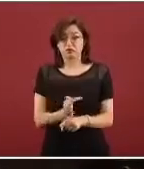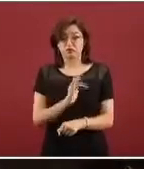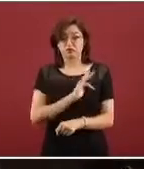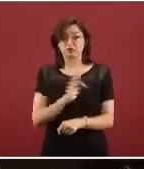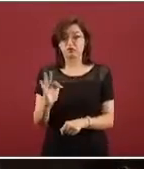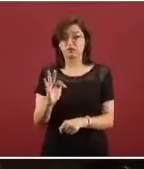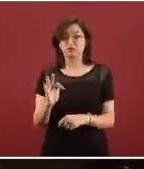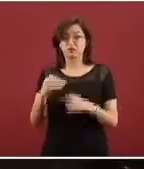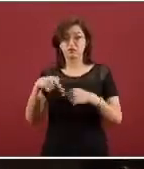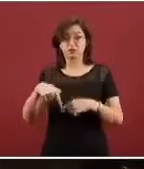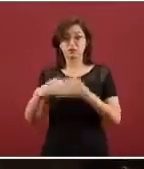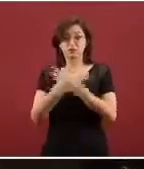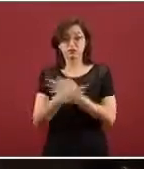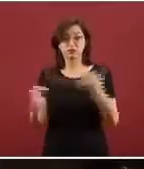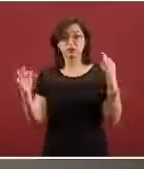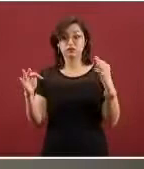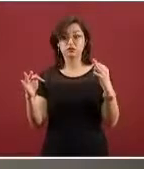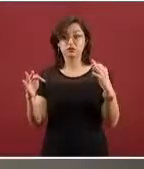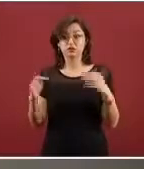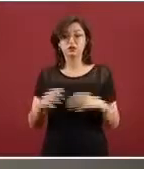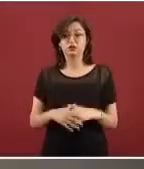de la declaración de emergencia?